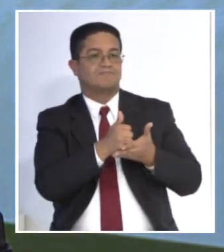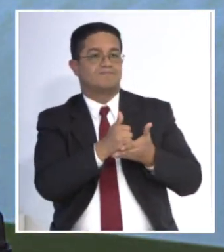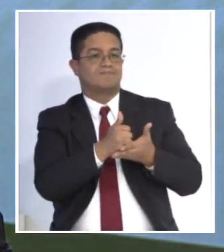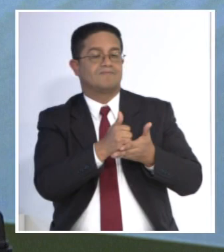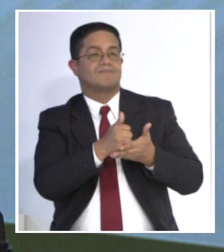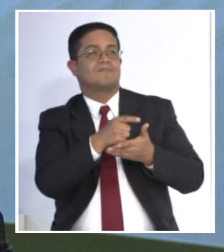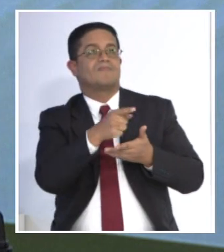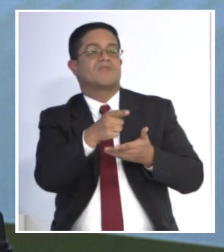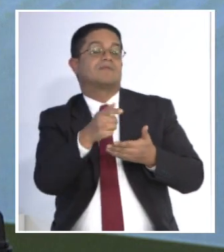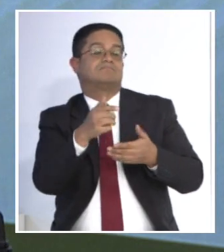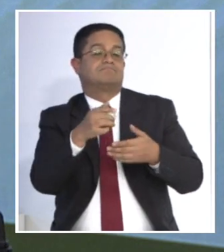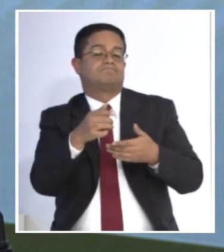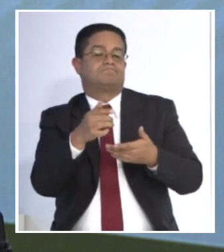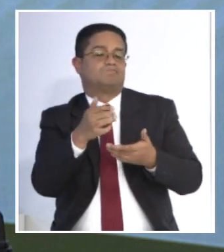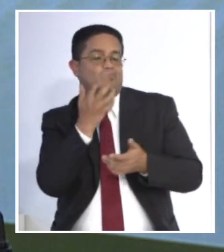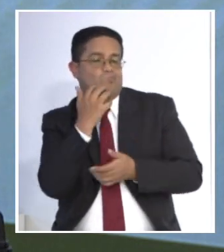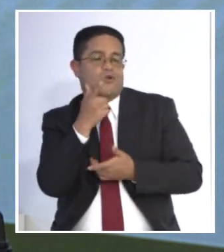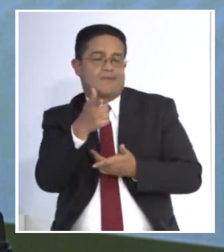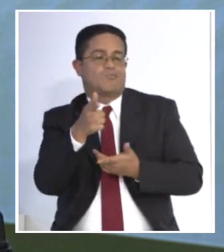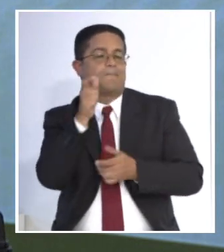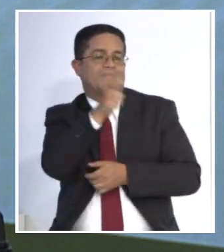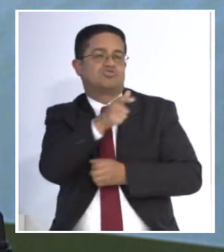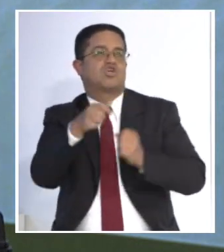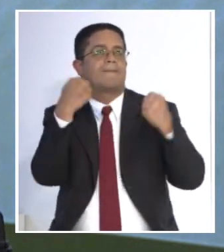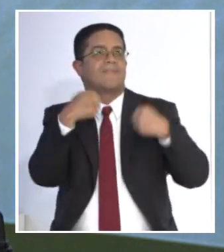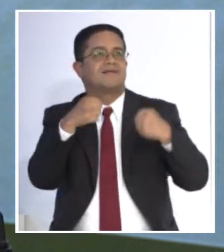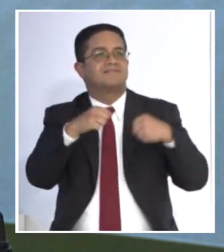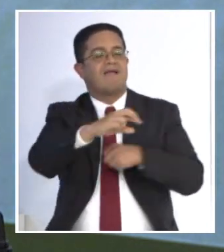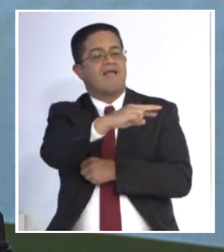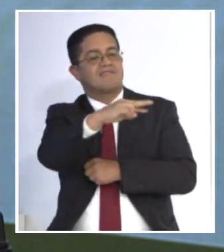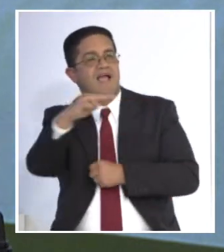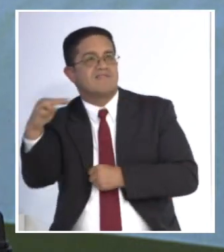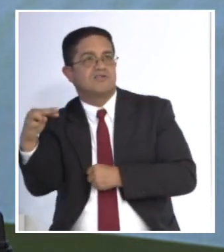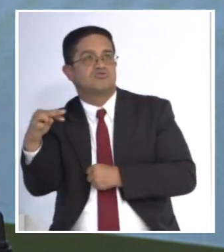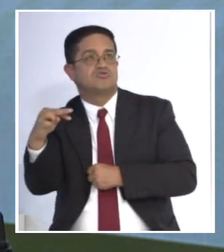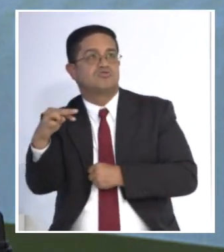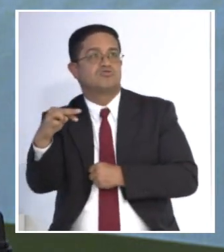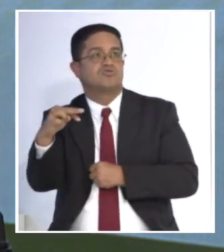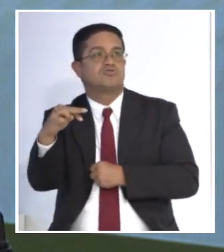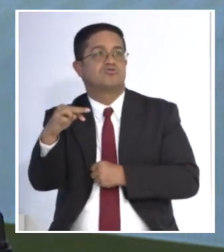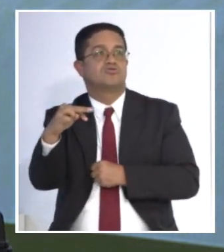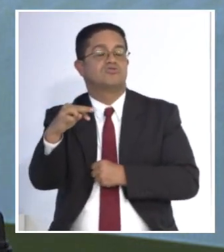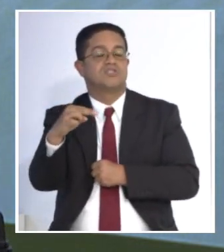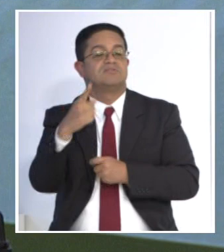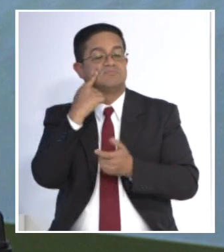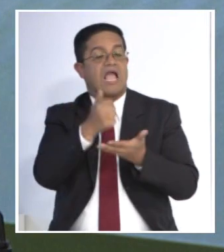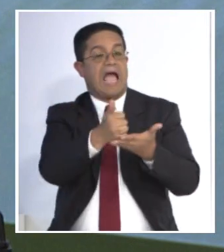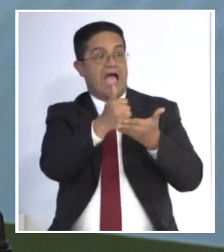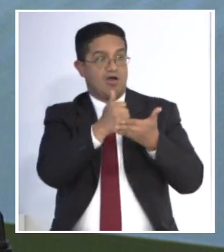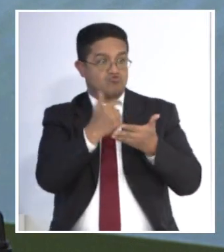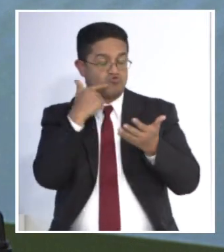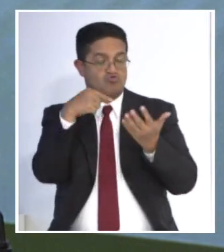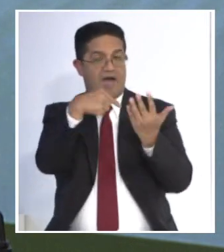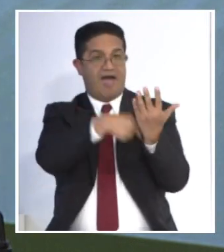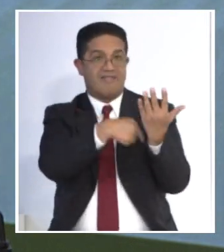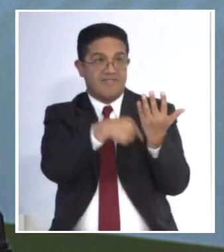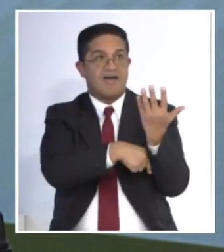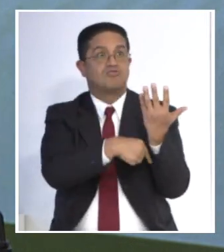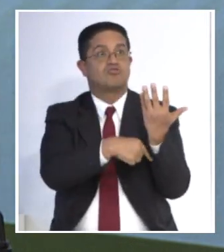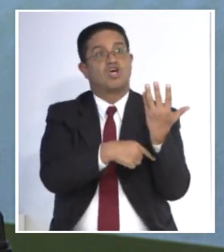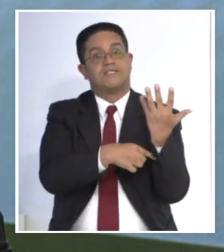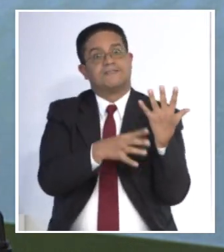de vasodilatación y el frío produce algo de vasoconstricción Y si es un tipo de articulación que